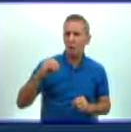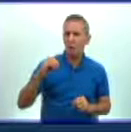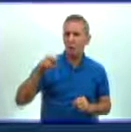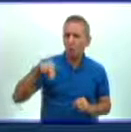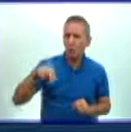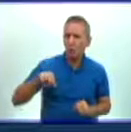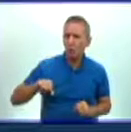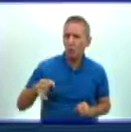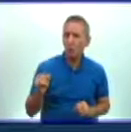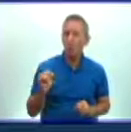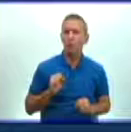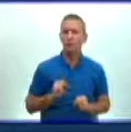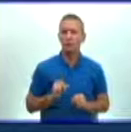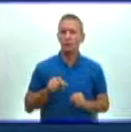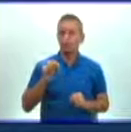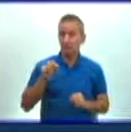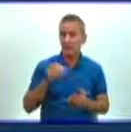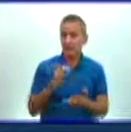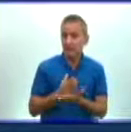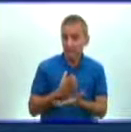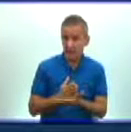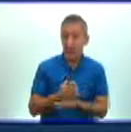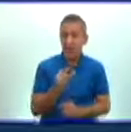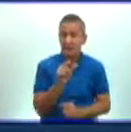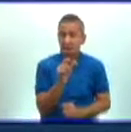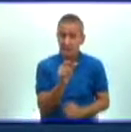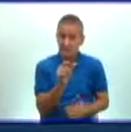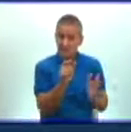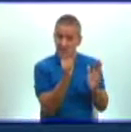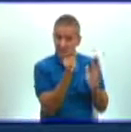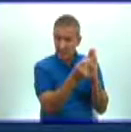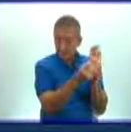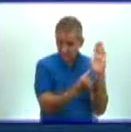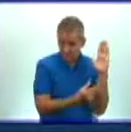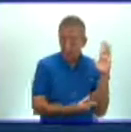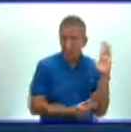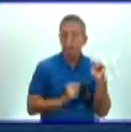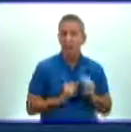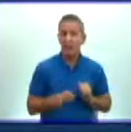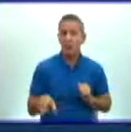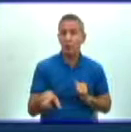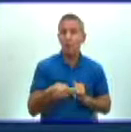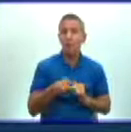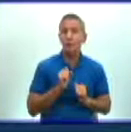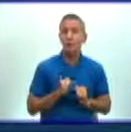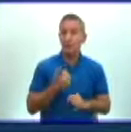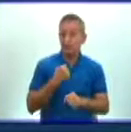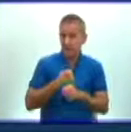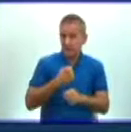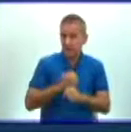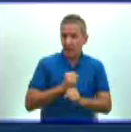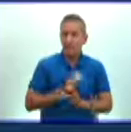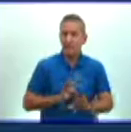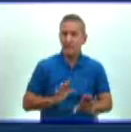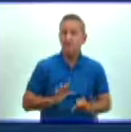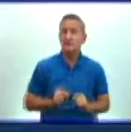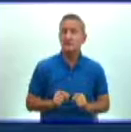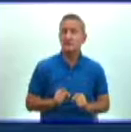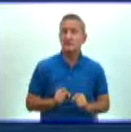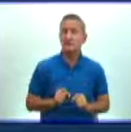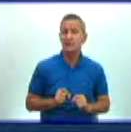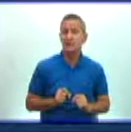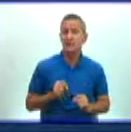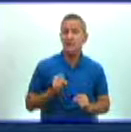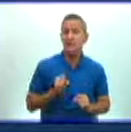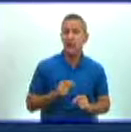de esta clase de palabra? Pues ustedes han estado trabajando desde la